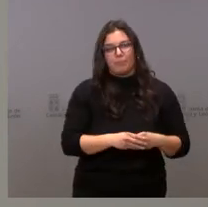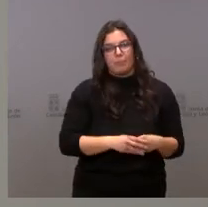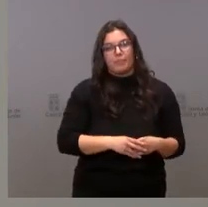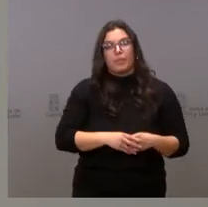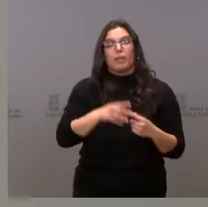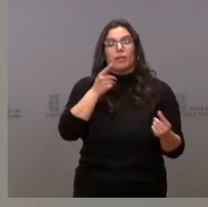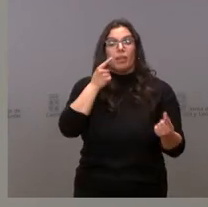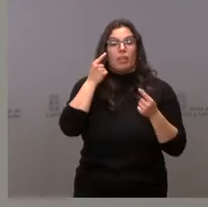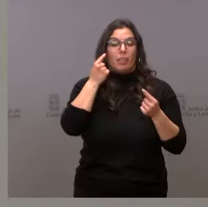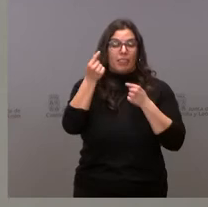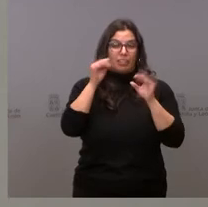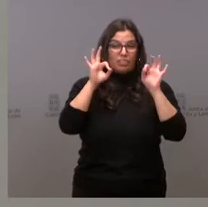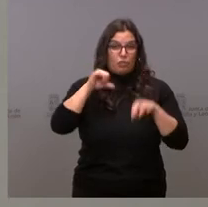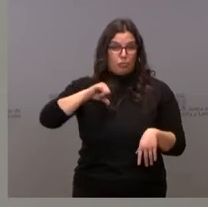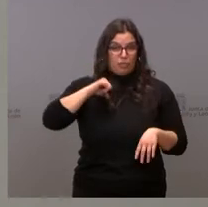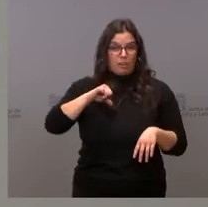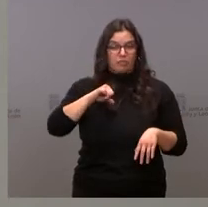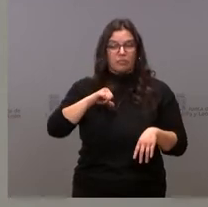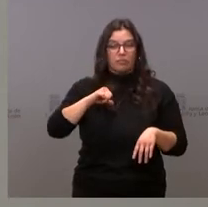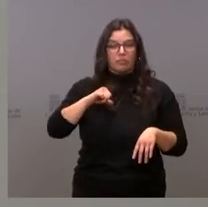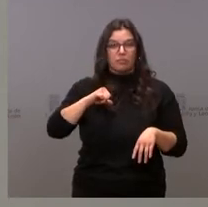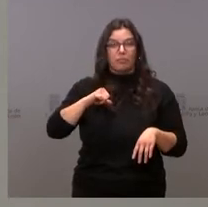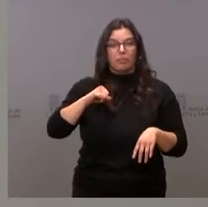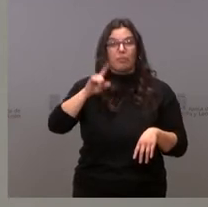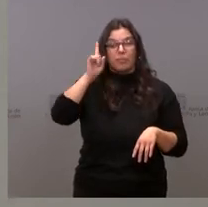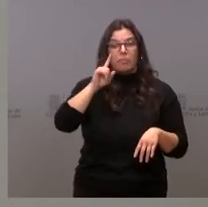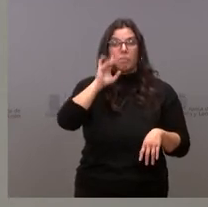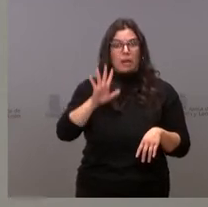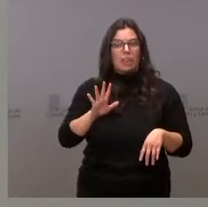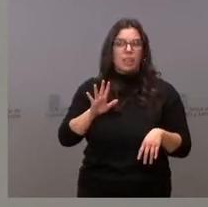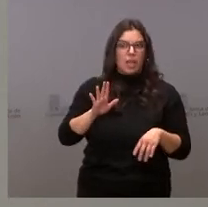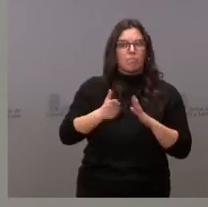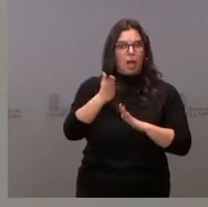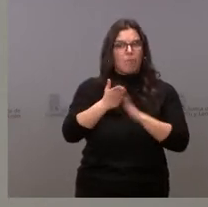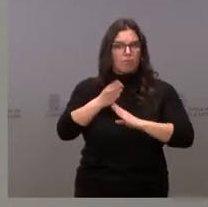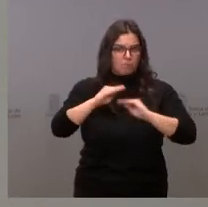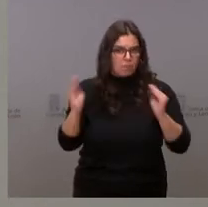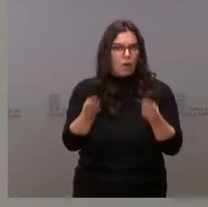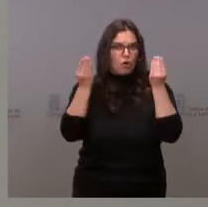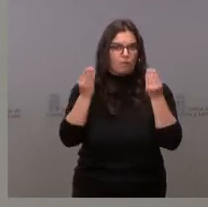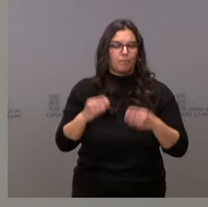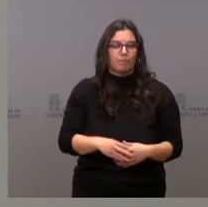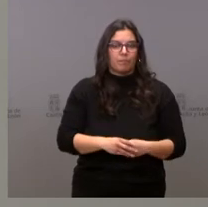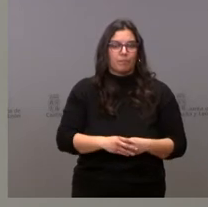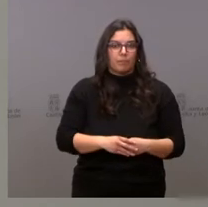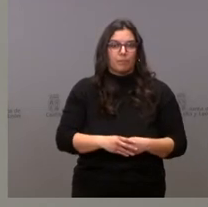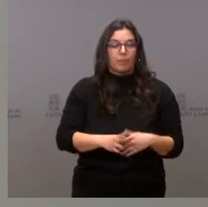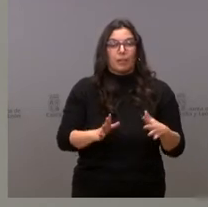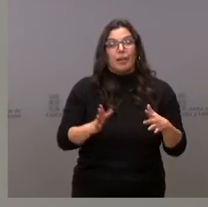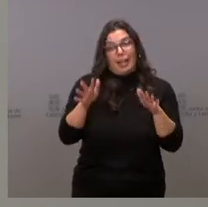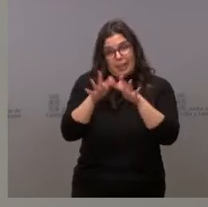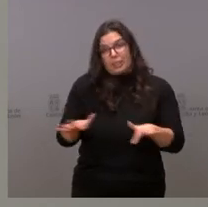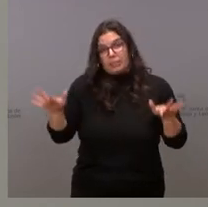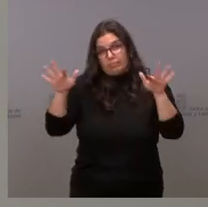asistenciales también la tendencia que muestran es una tendencia positiva por supuesto será mucho más lenta la